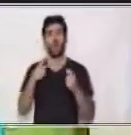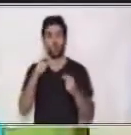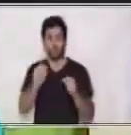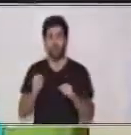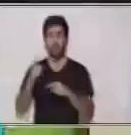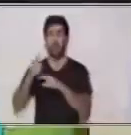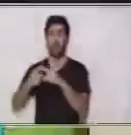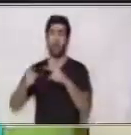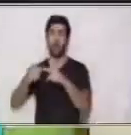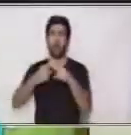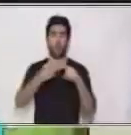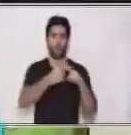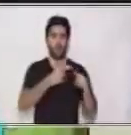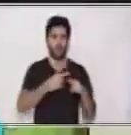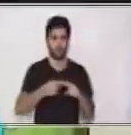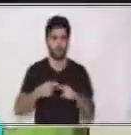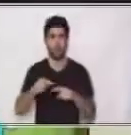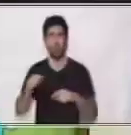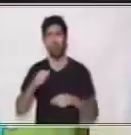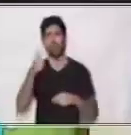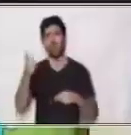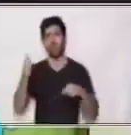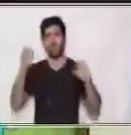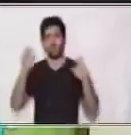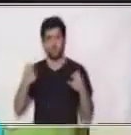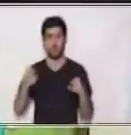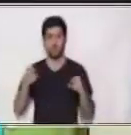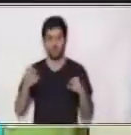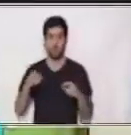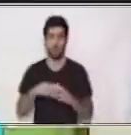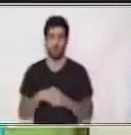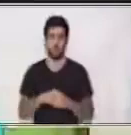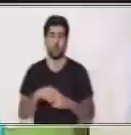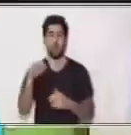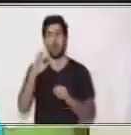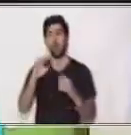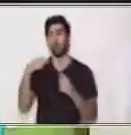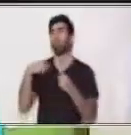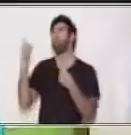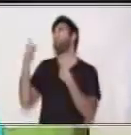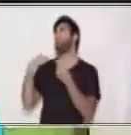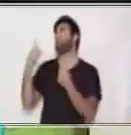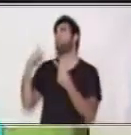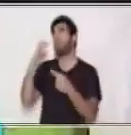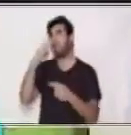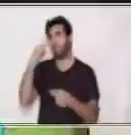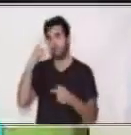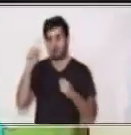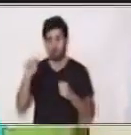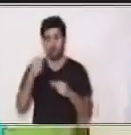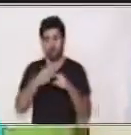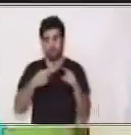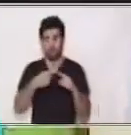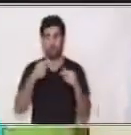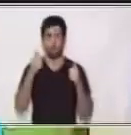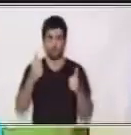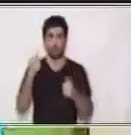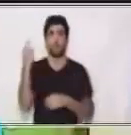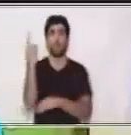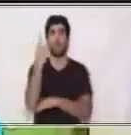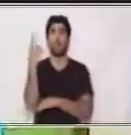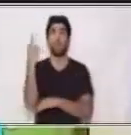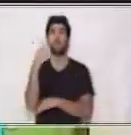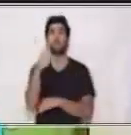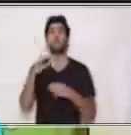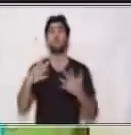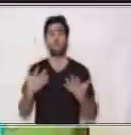con alguien más cómo trabajar utilizando las reglas que tú ya conoces. Muy importante que tú